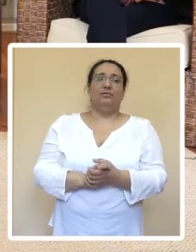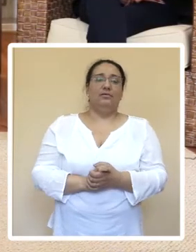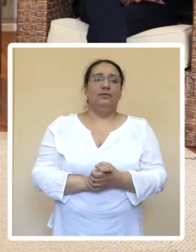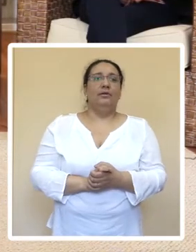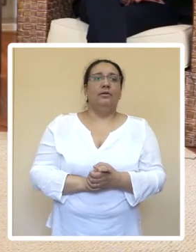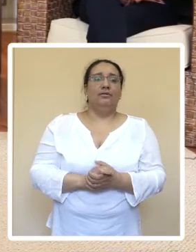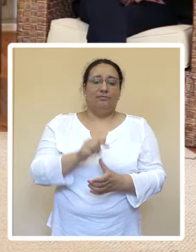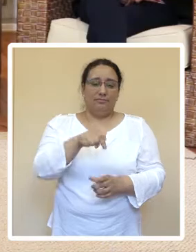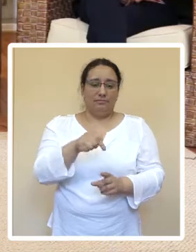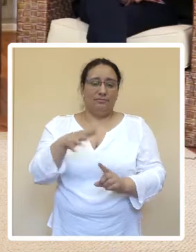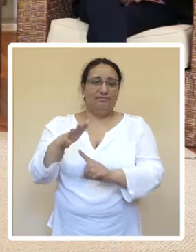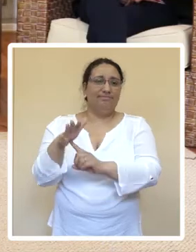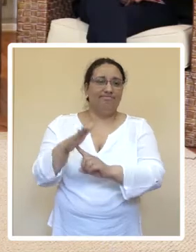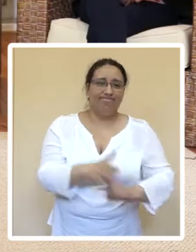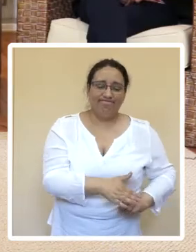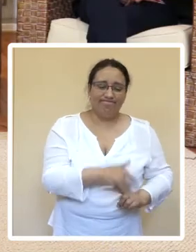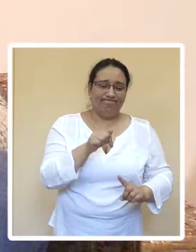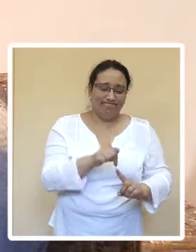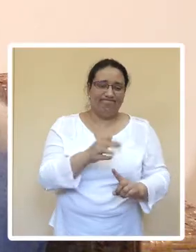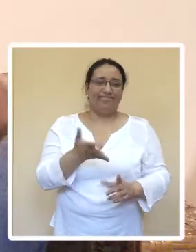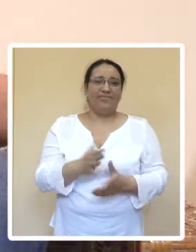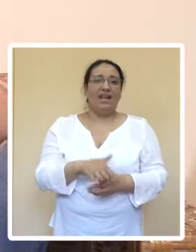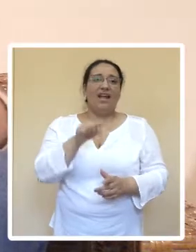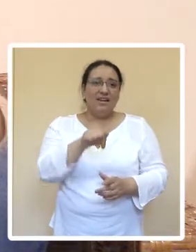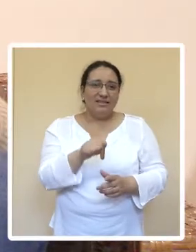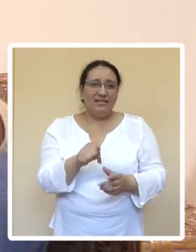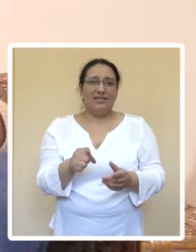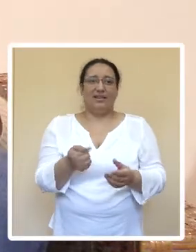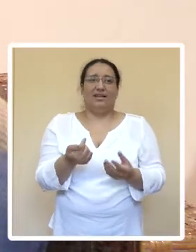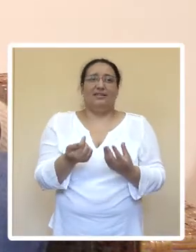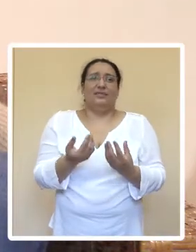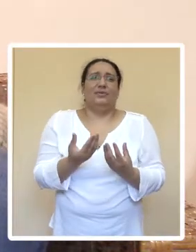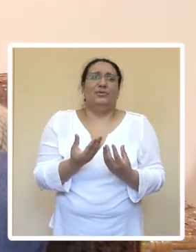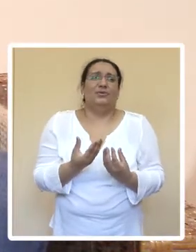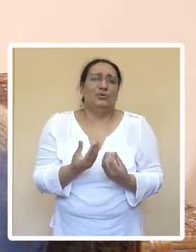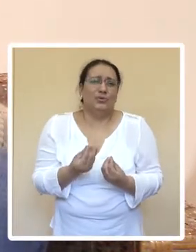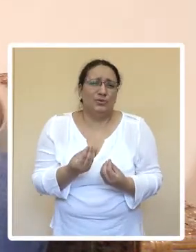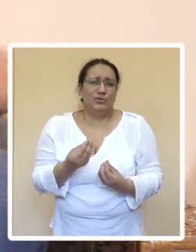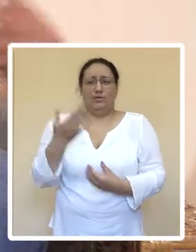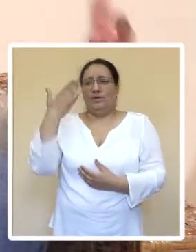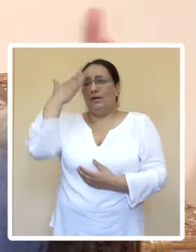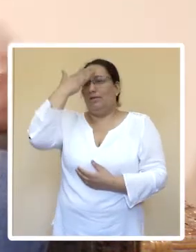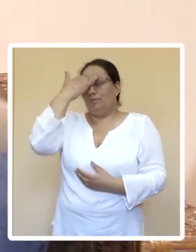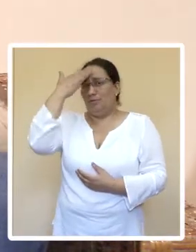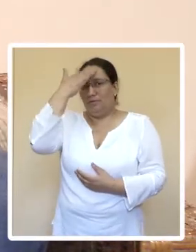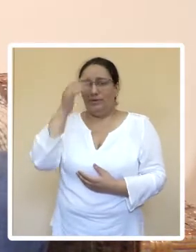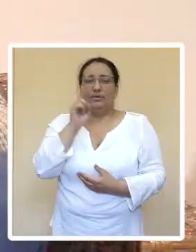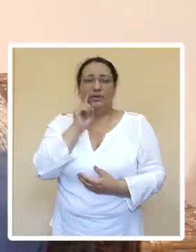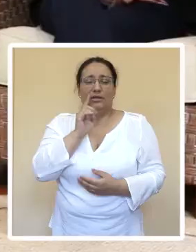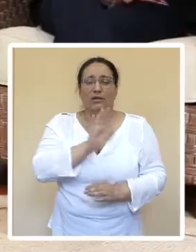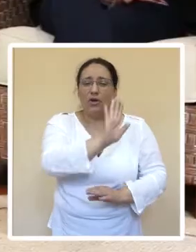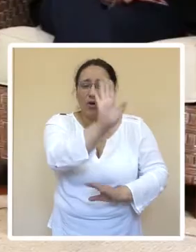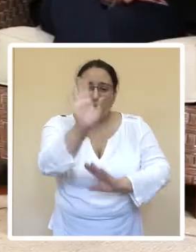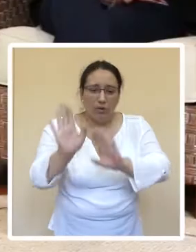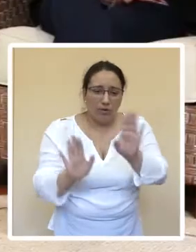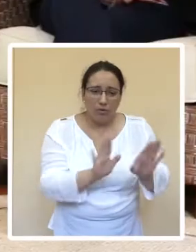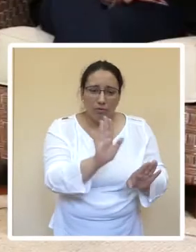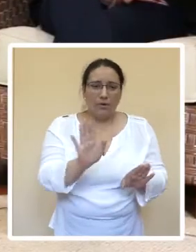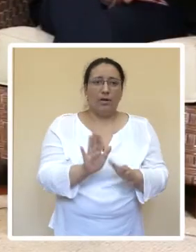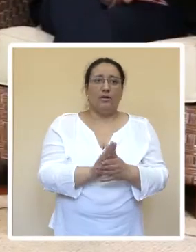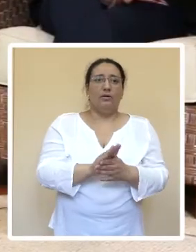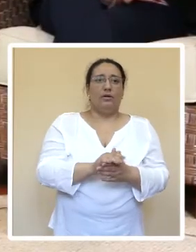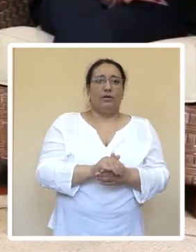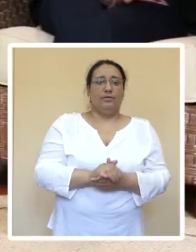discriminados, sobre todo. Entonces, ese es el temor que tienen los cuidadores hacia sus familiares.